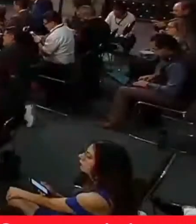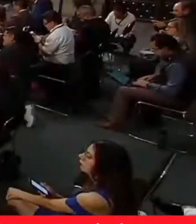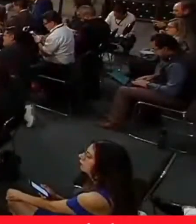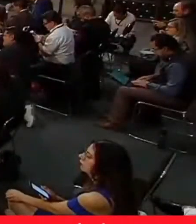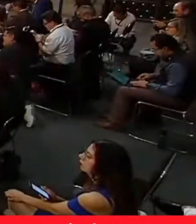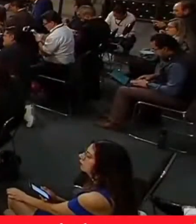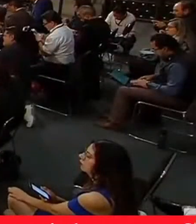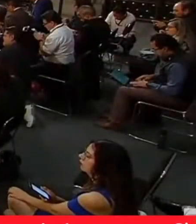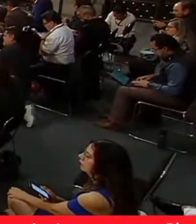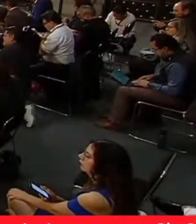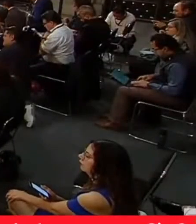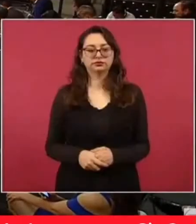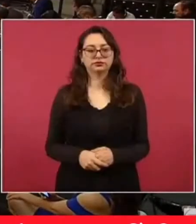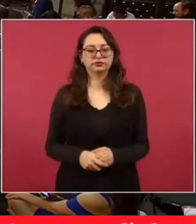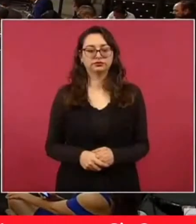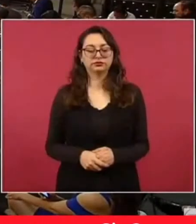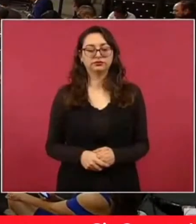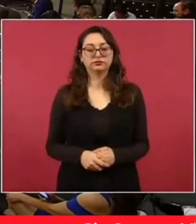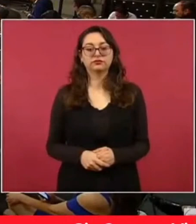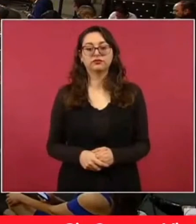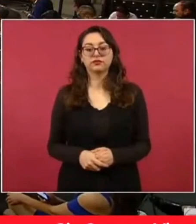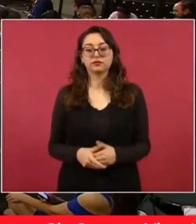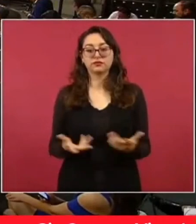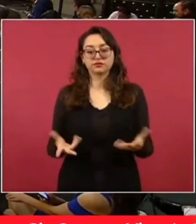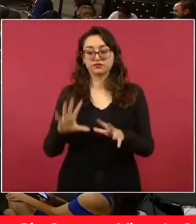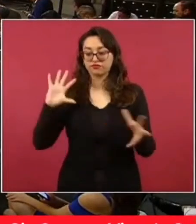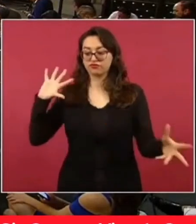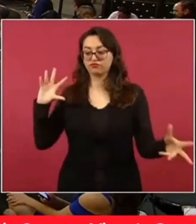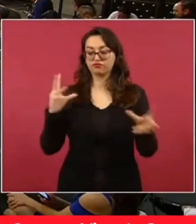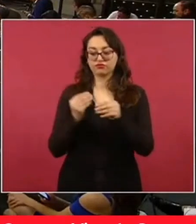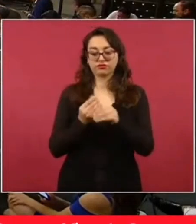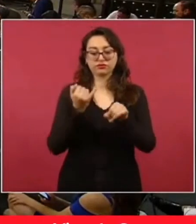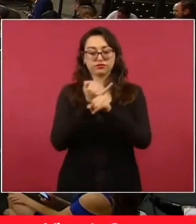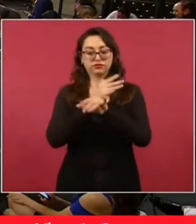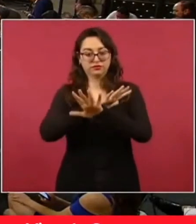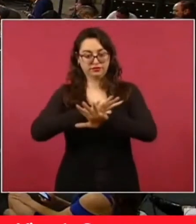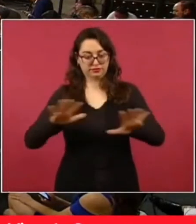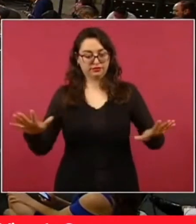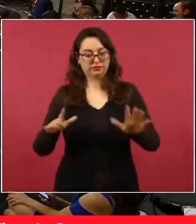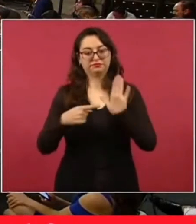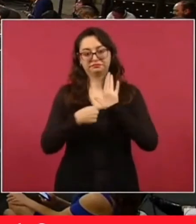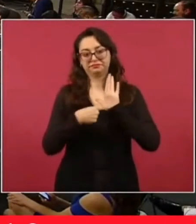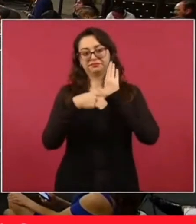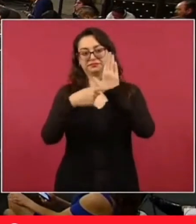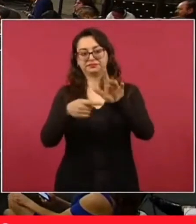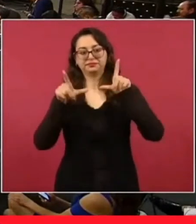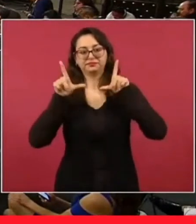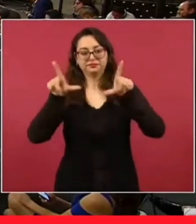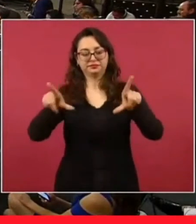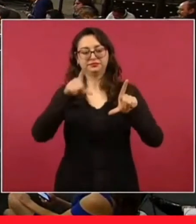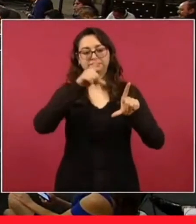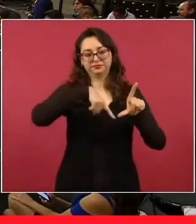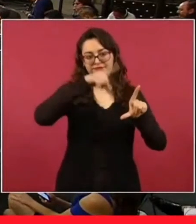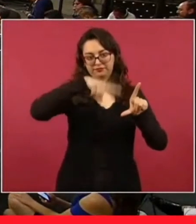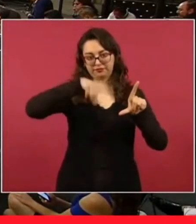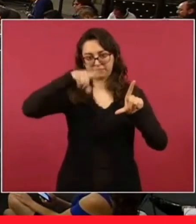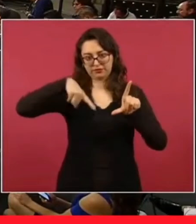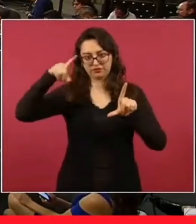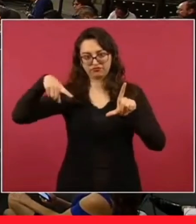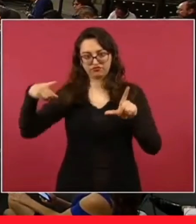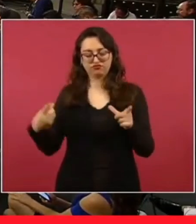a continuación veremos algunas de las gráficas y los resultados de la incidencia delictiva en los diferentes